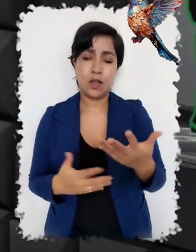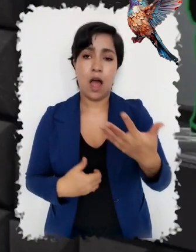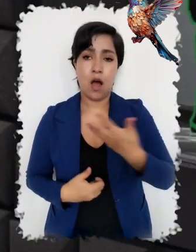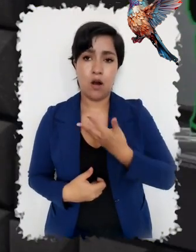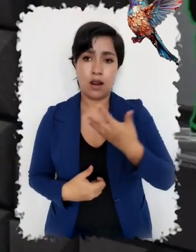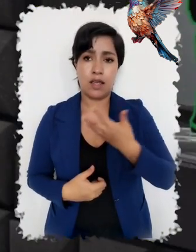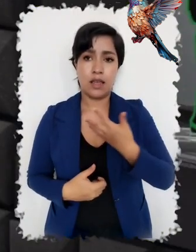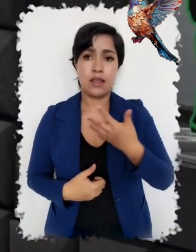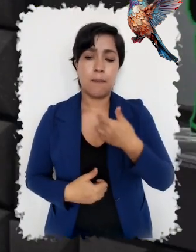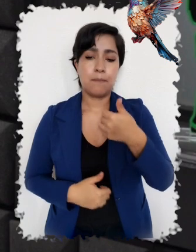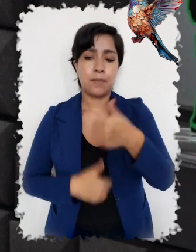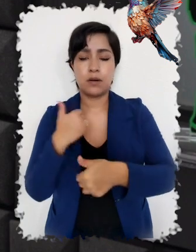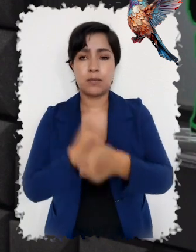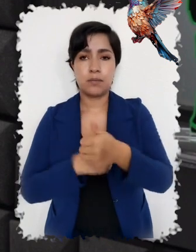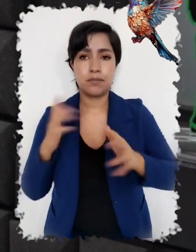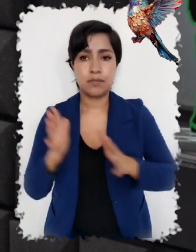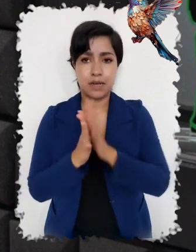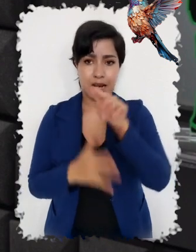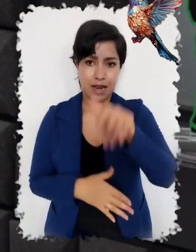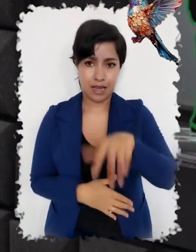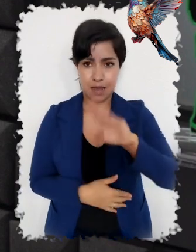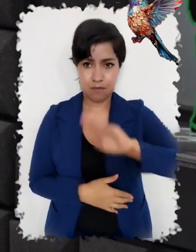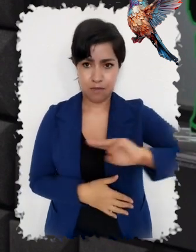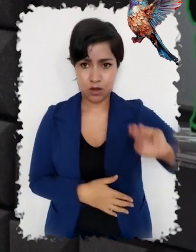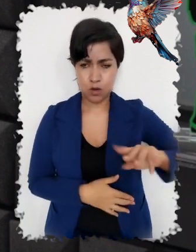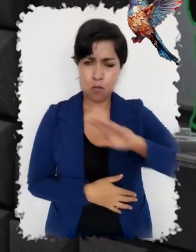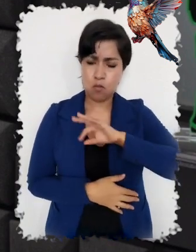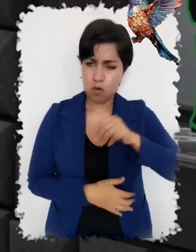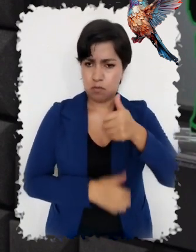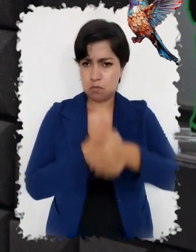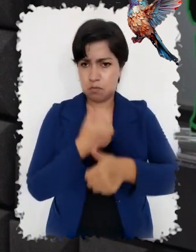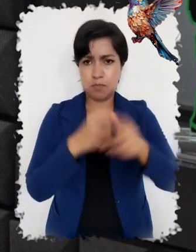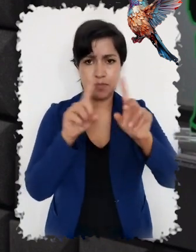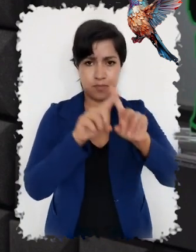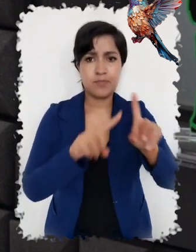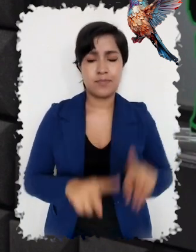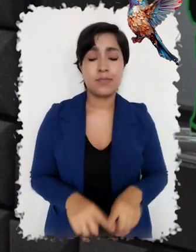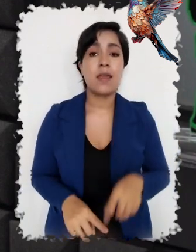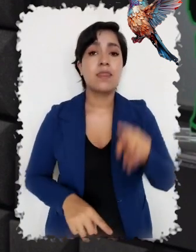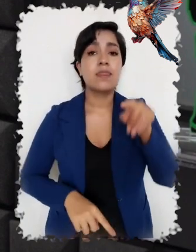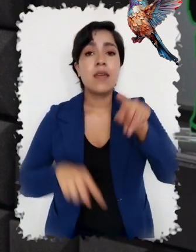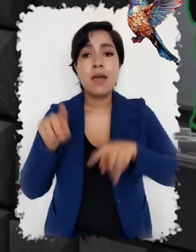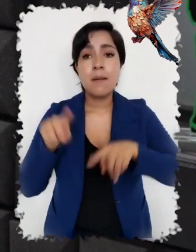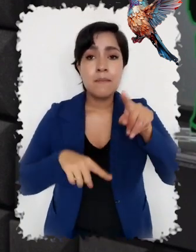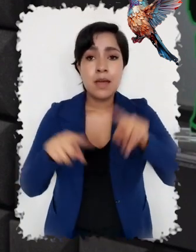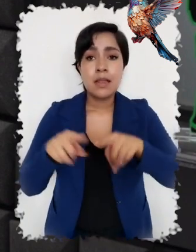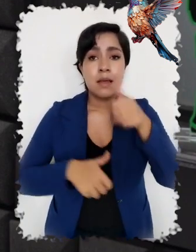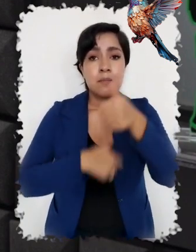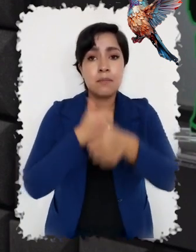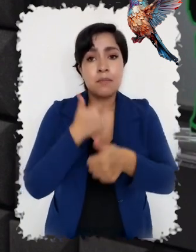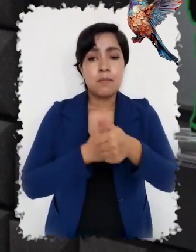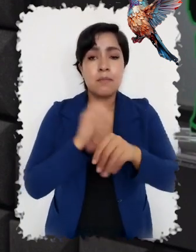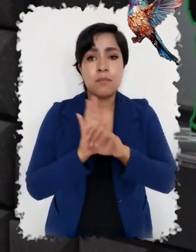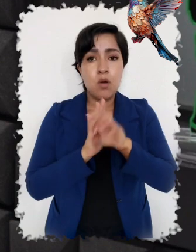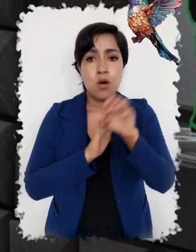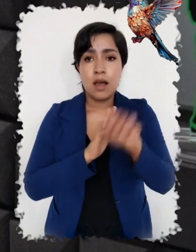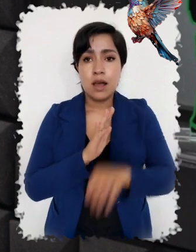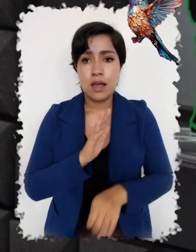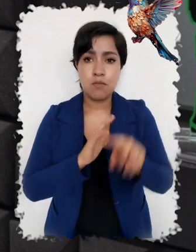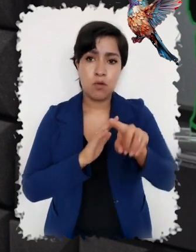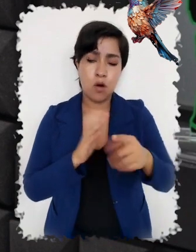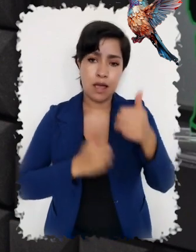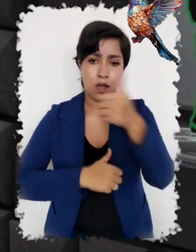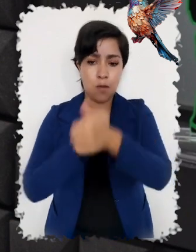están activas acá en Michoacán entonces en todas se puede competir dependiendo de la competencia Por ejemplo si es una